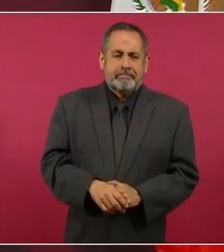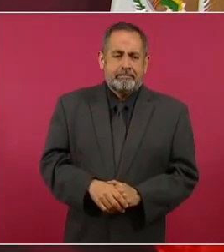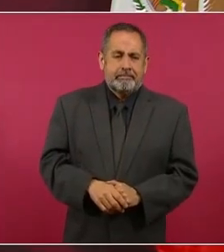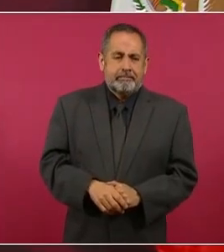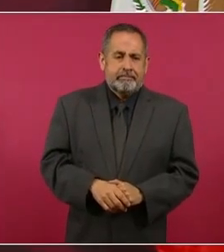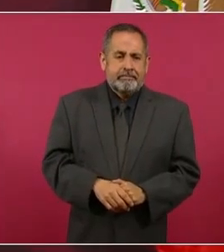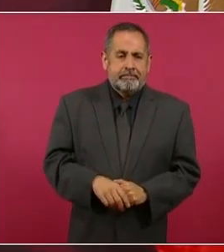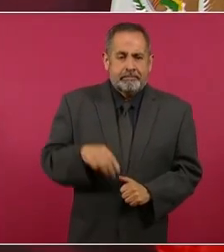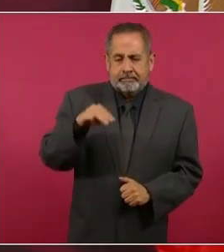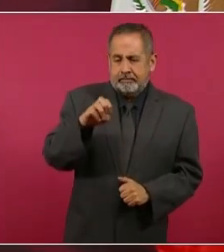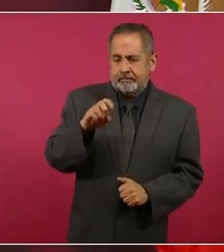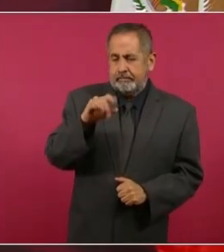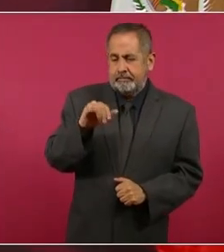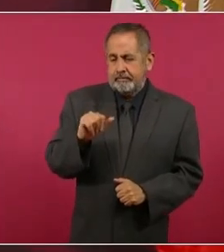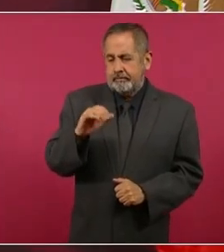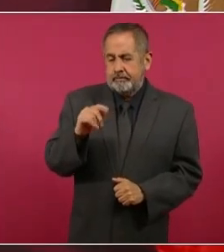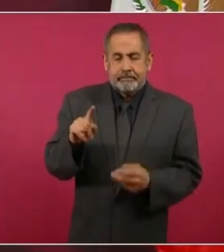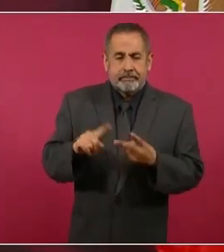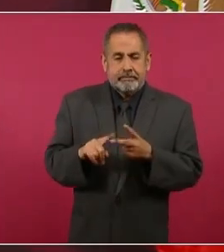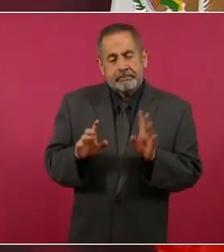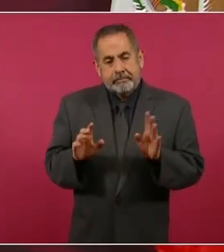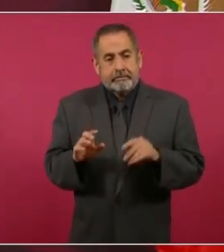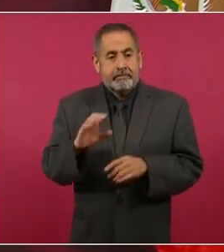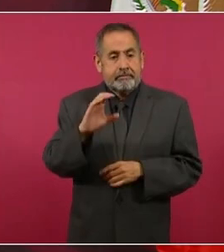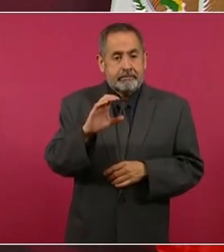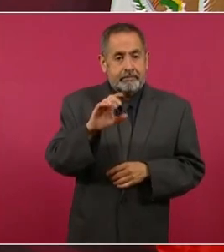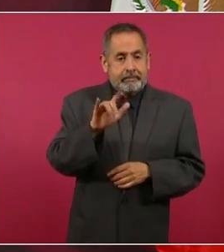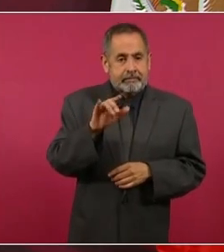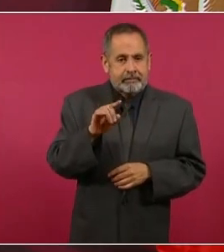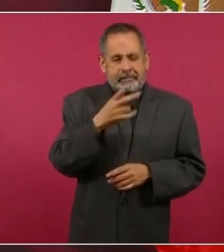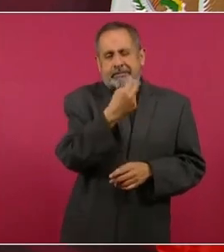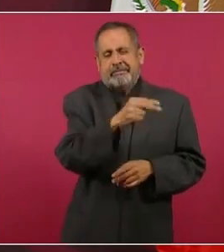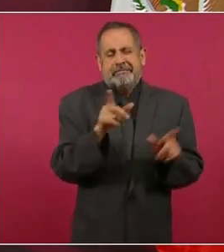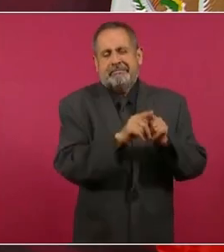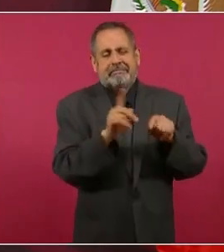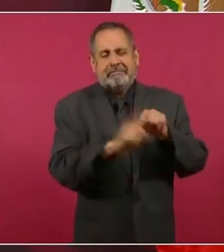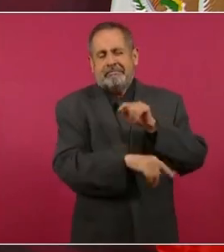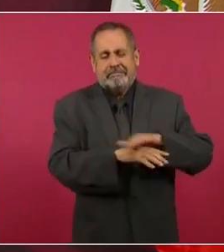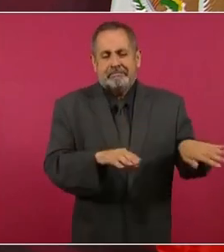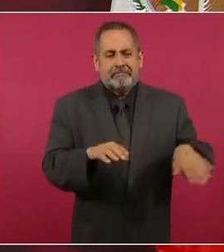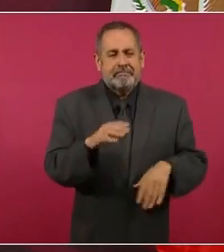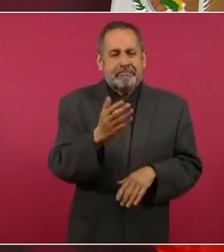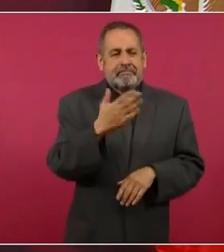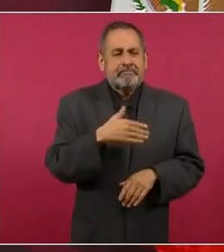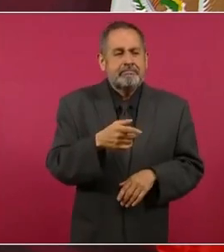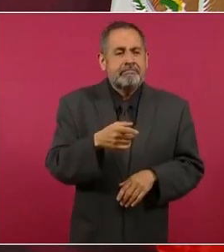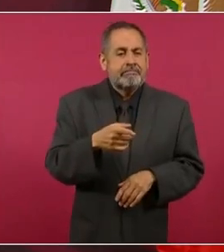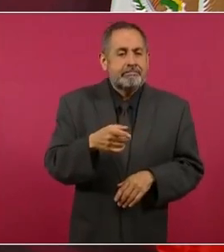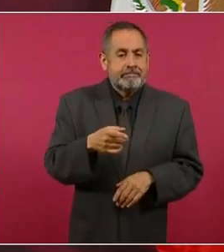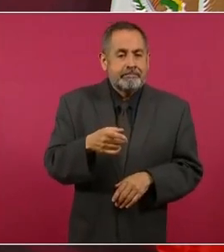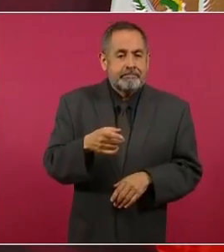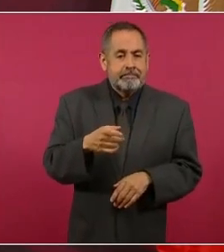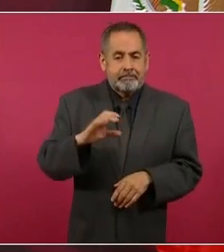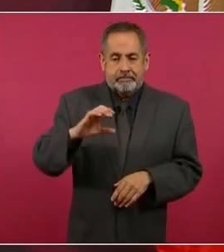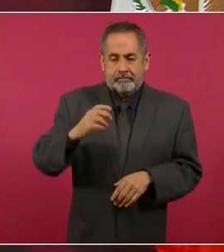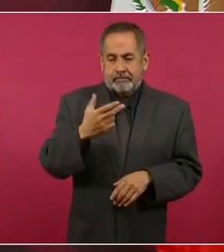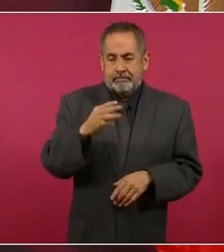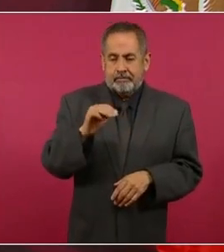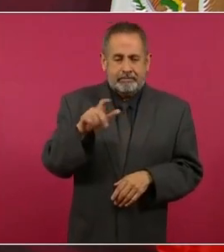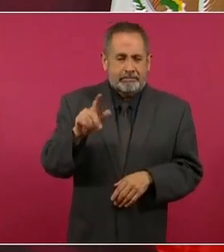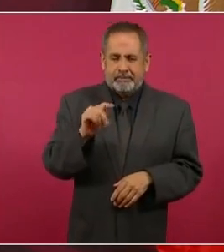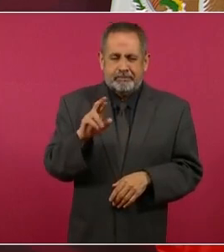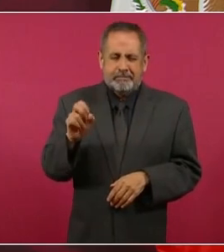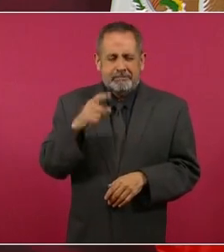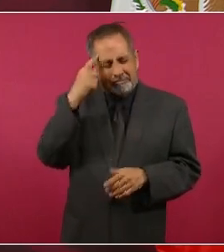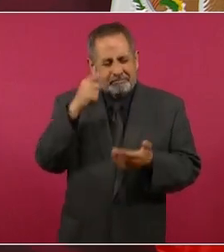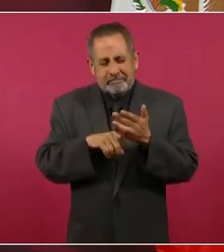Medina Plasencia, pues puede ser que sí. Claudio X, ¿verdad? Dijimos que no íbamos a hablar de él. Chumel Torres,